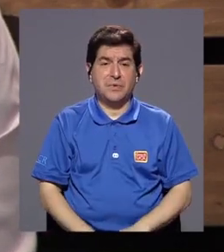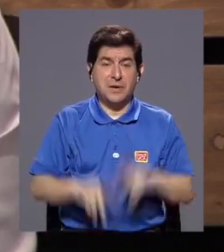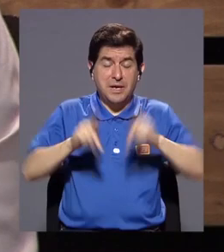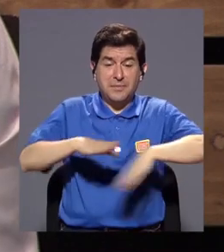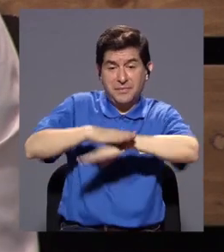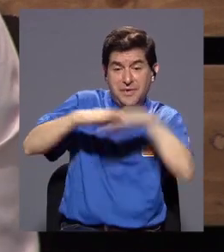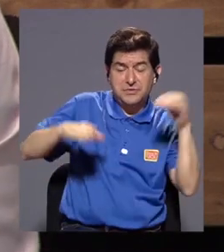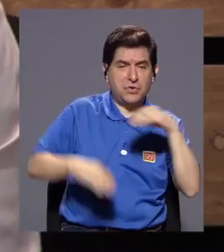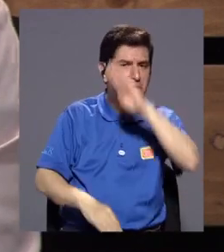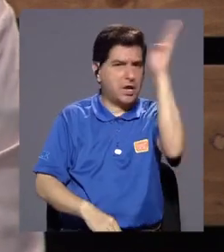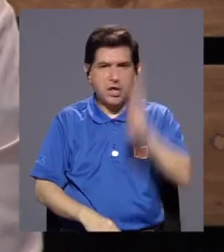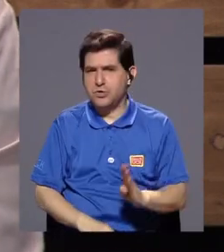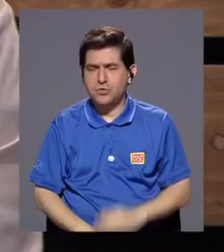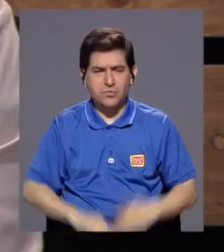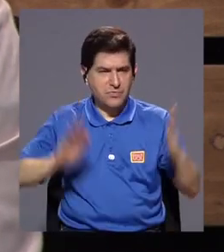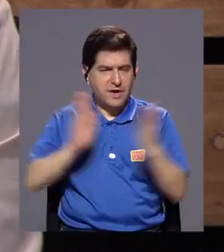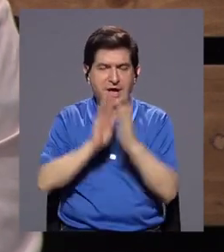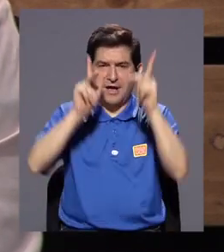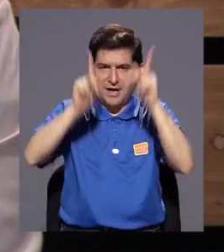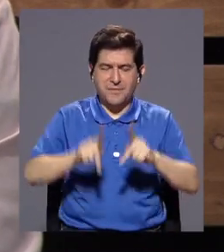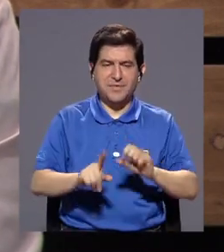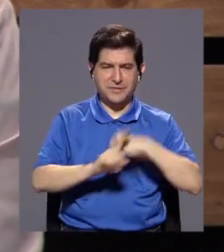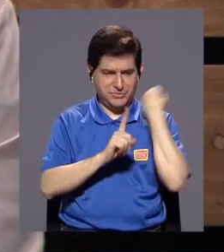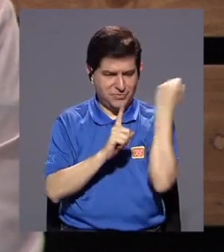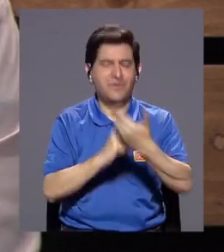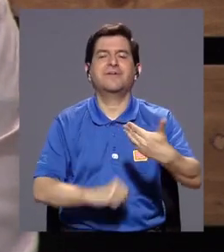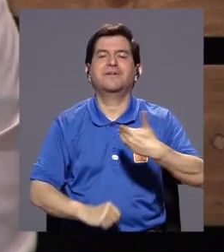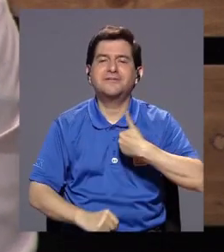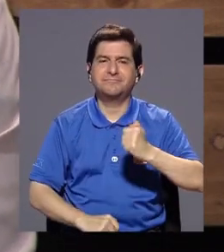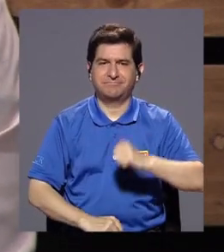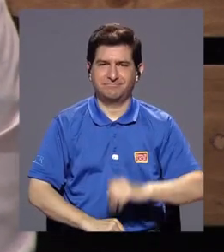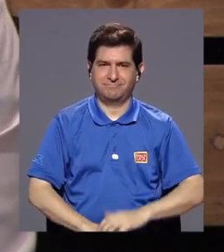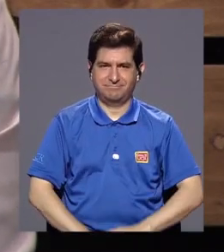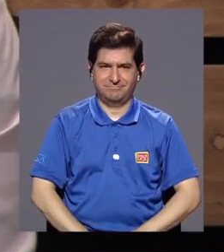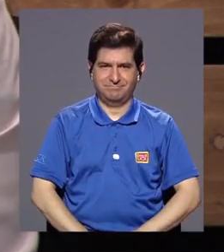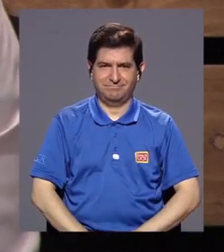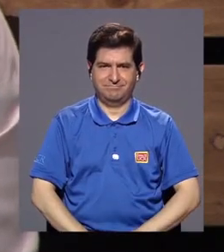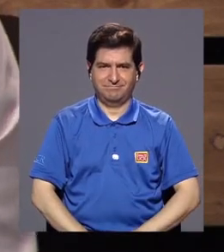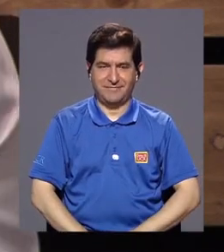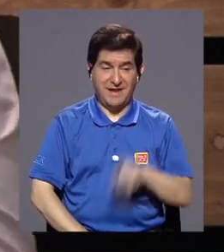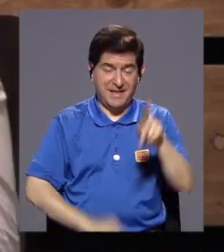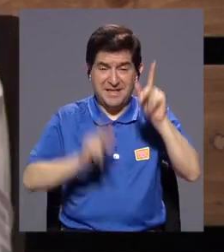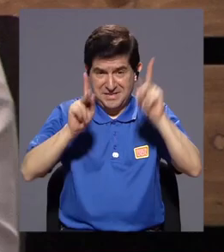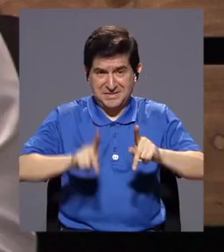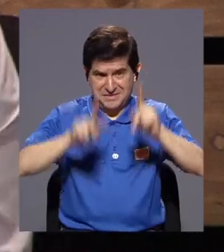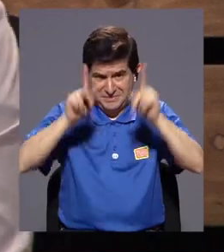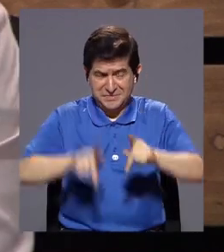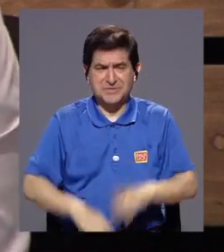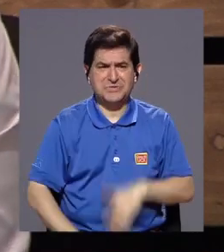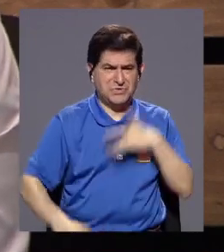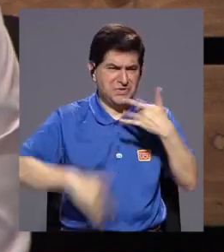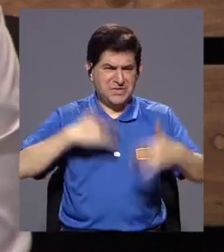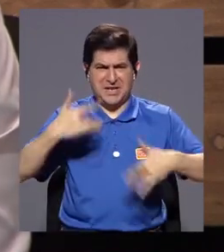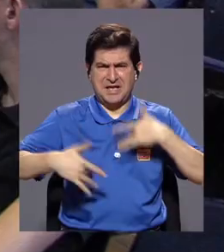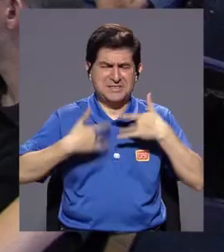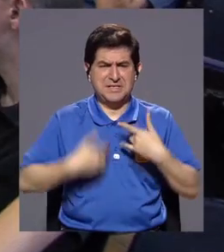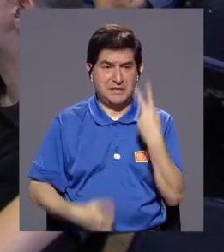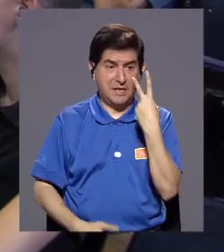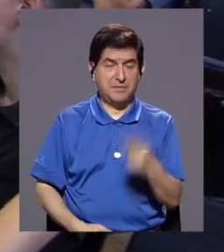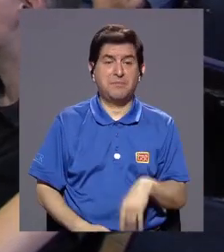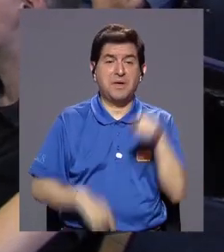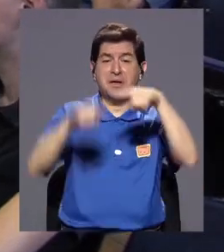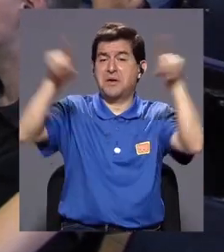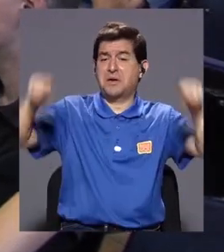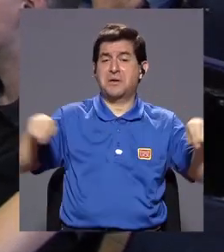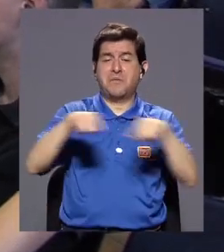lidiar con una persona con esta condición, esas personas se sienten como que estuvieran viendo una pantalla de TV,